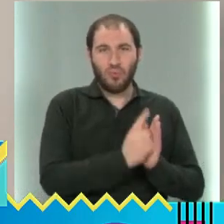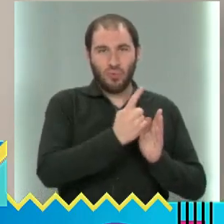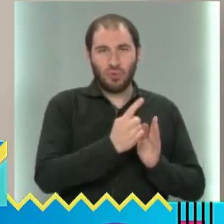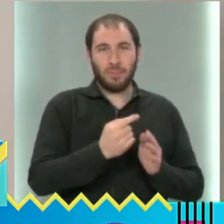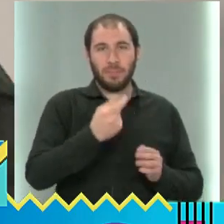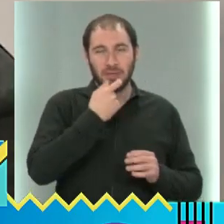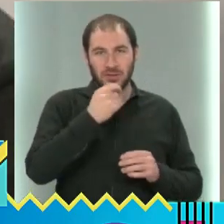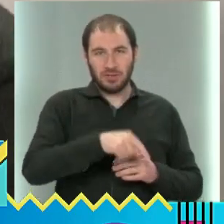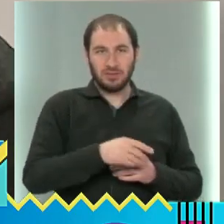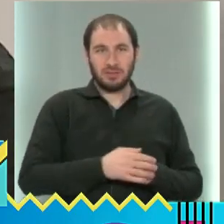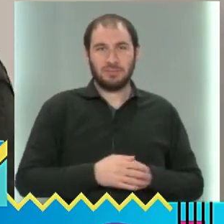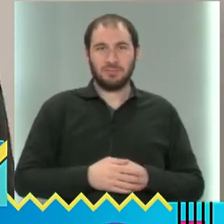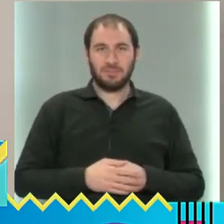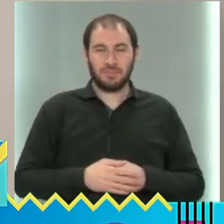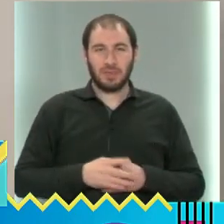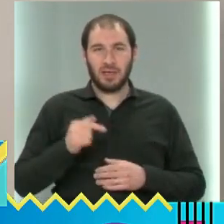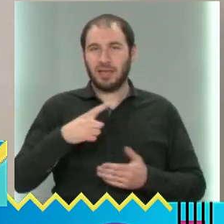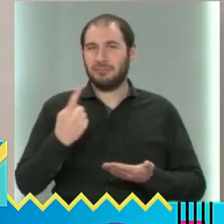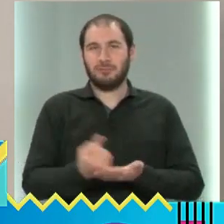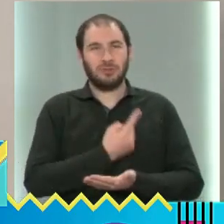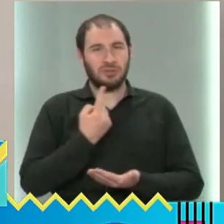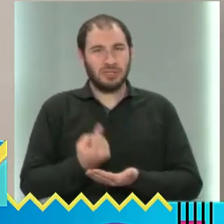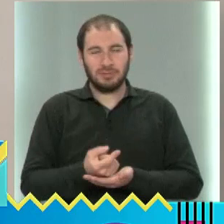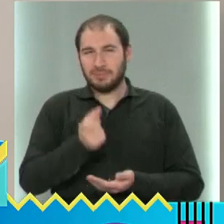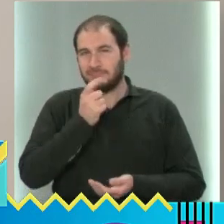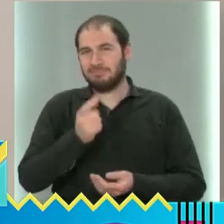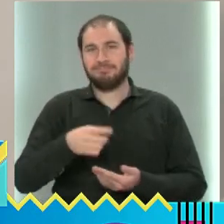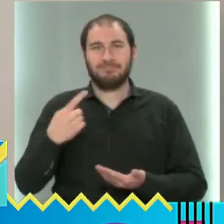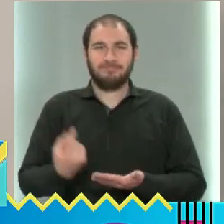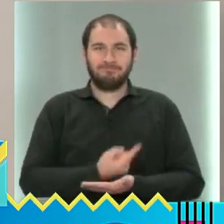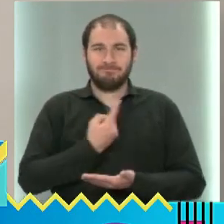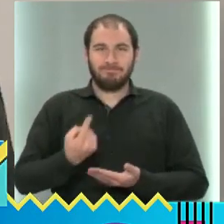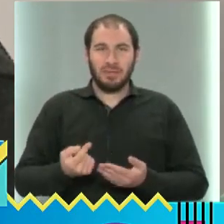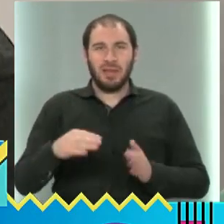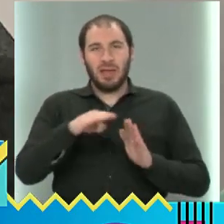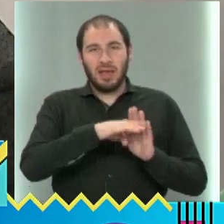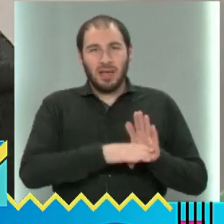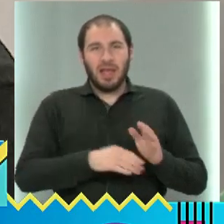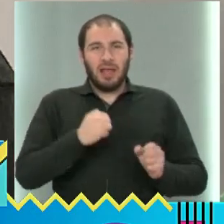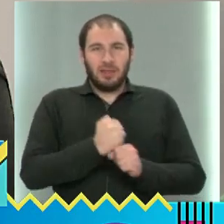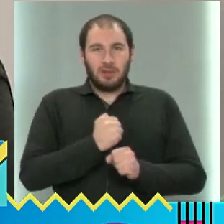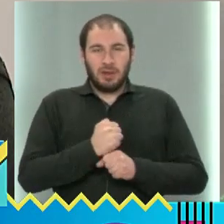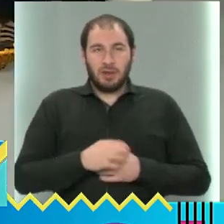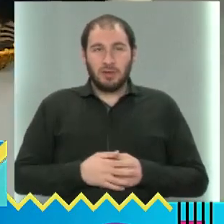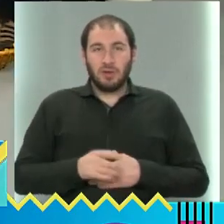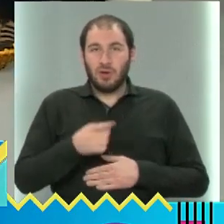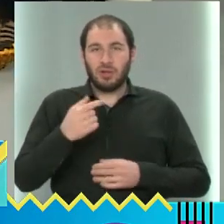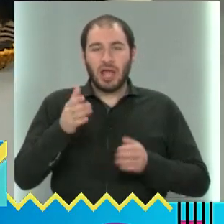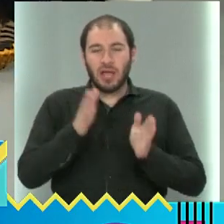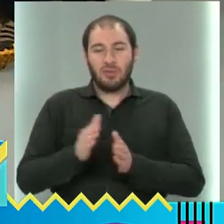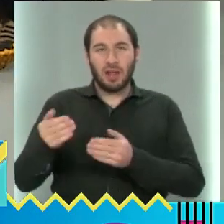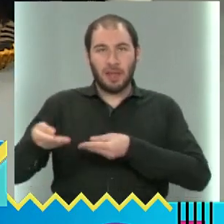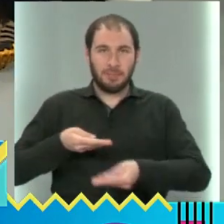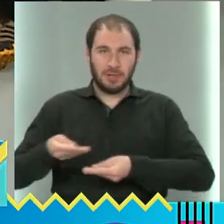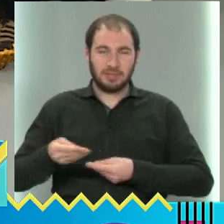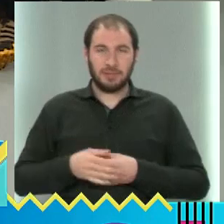de Mendoza producen en todo un año. Es imposible responder a estas características laborales con nuestra estructura